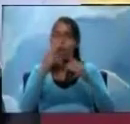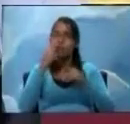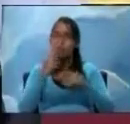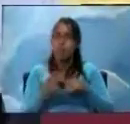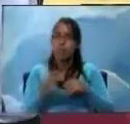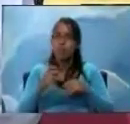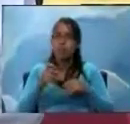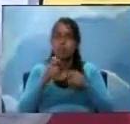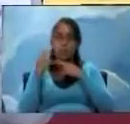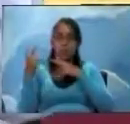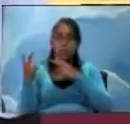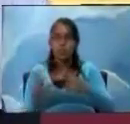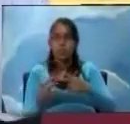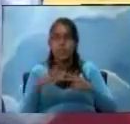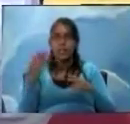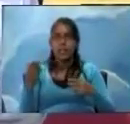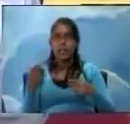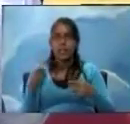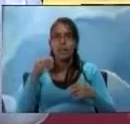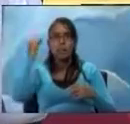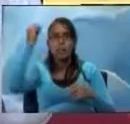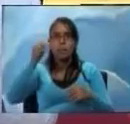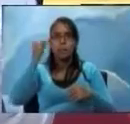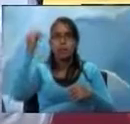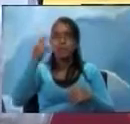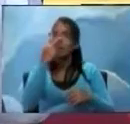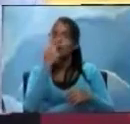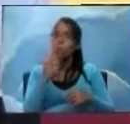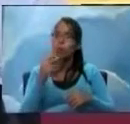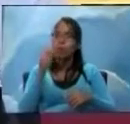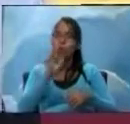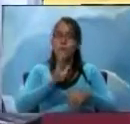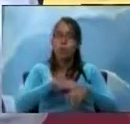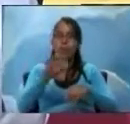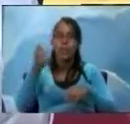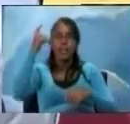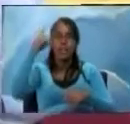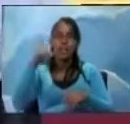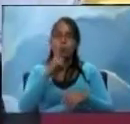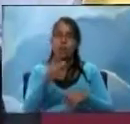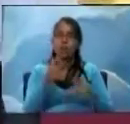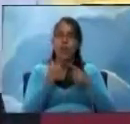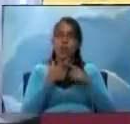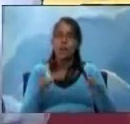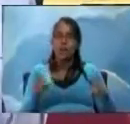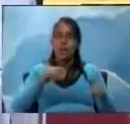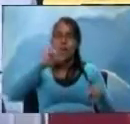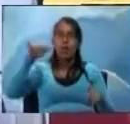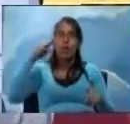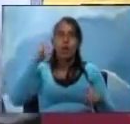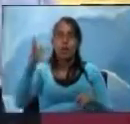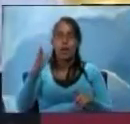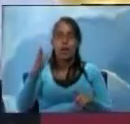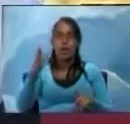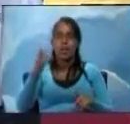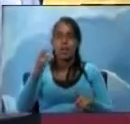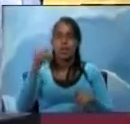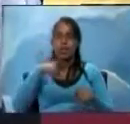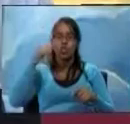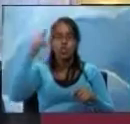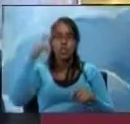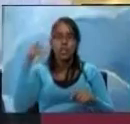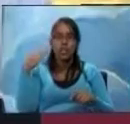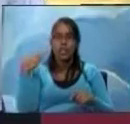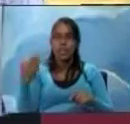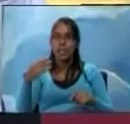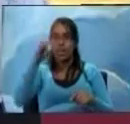pobre. Bienaventurado el que piensa en el pobre, porque en el día malo lo librará Jehová. Y yo sé